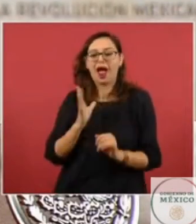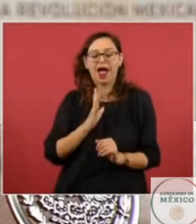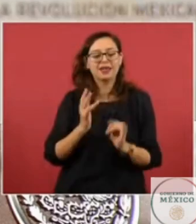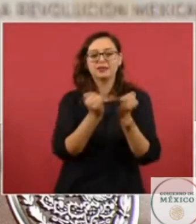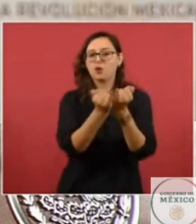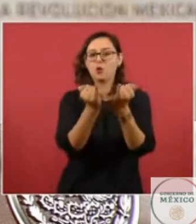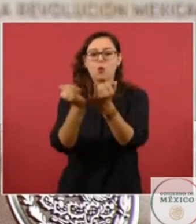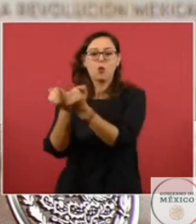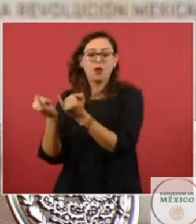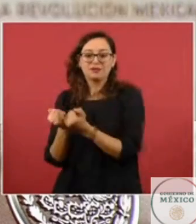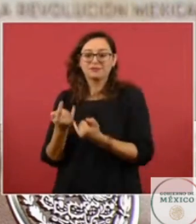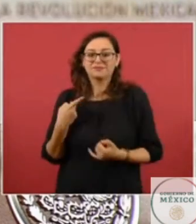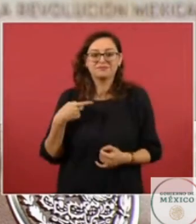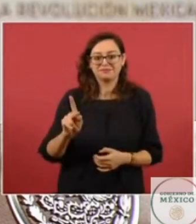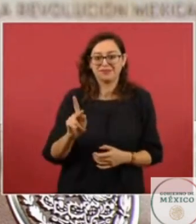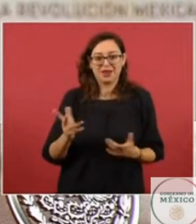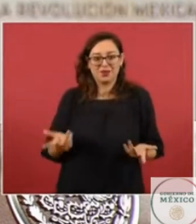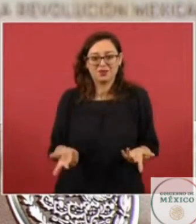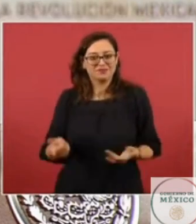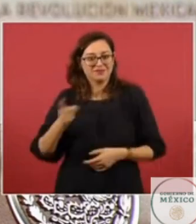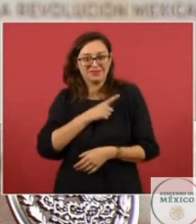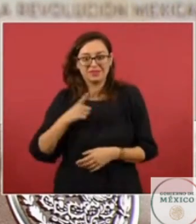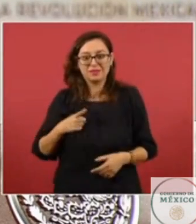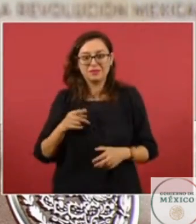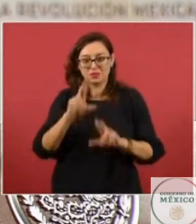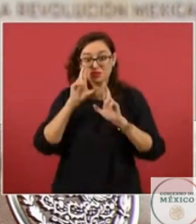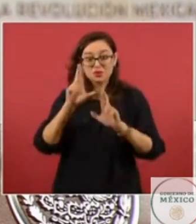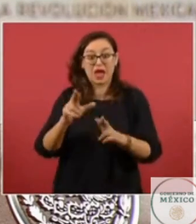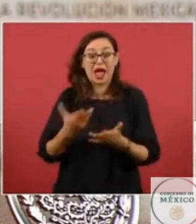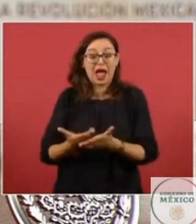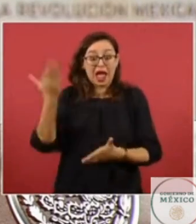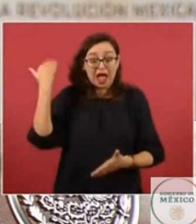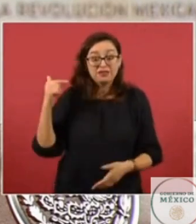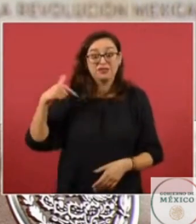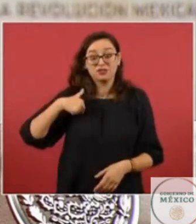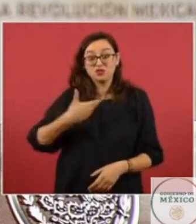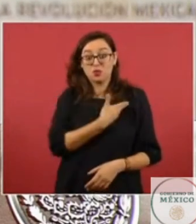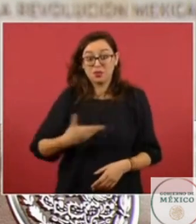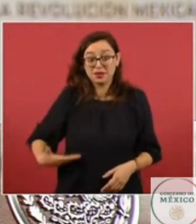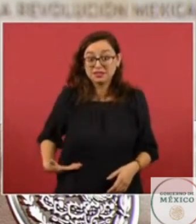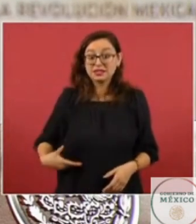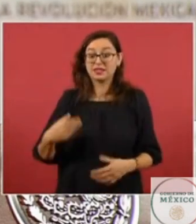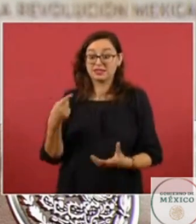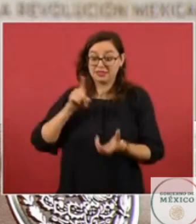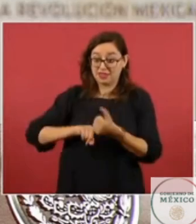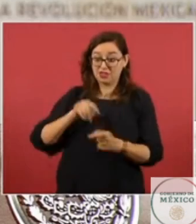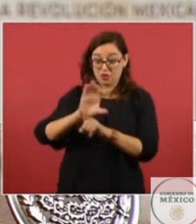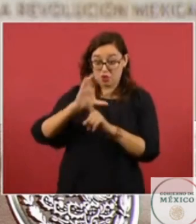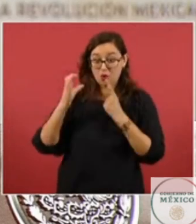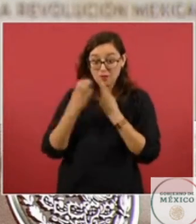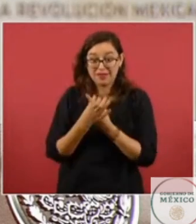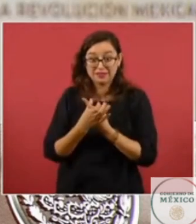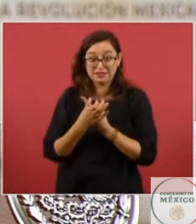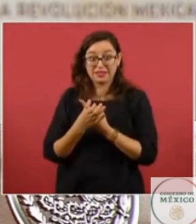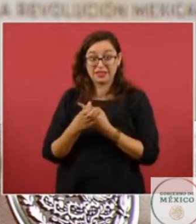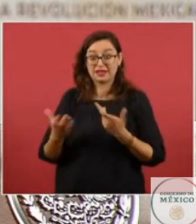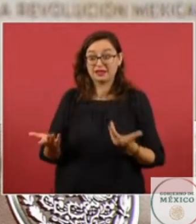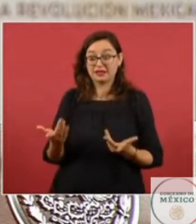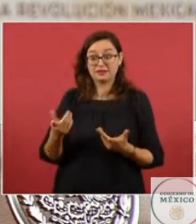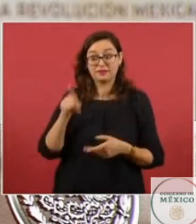o a través de papel, y se corresponden, se toman en